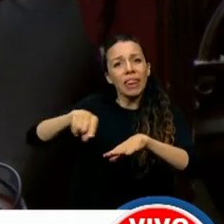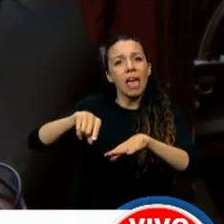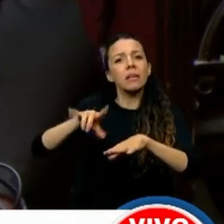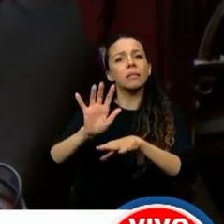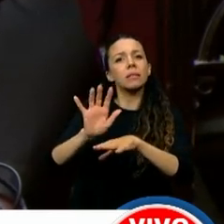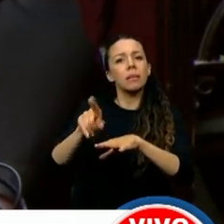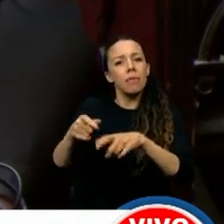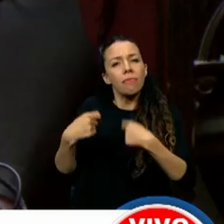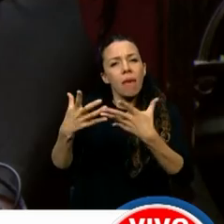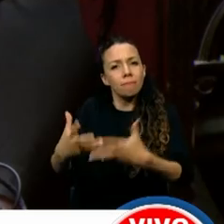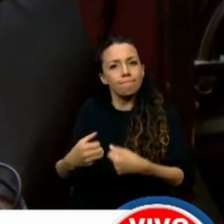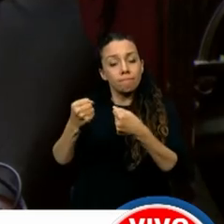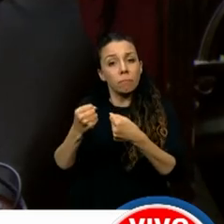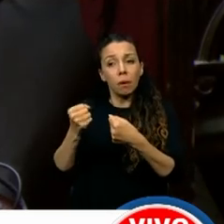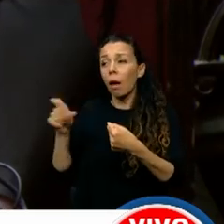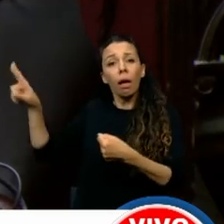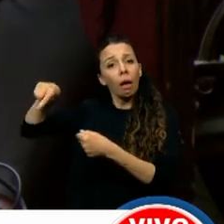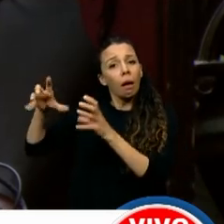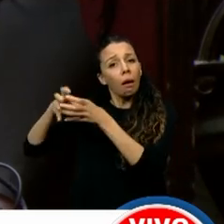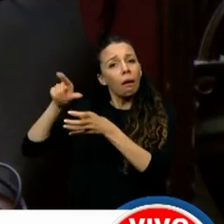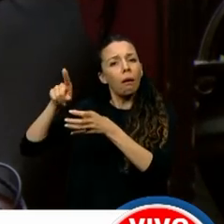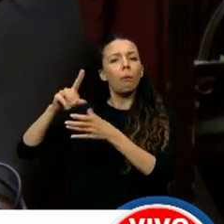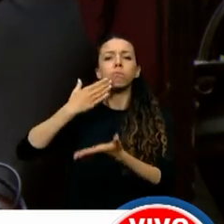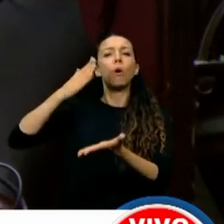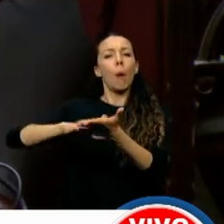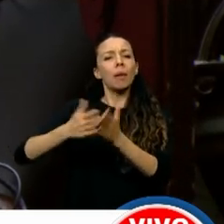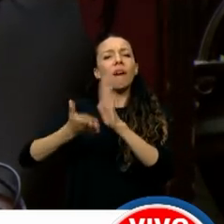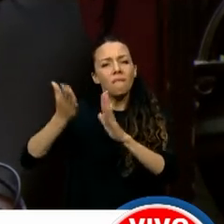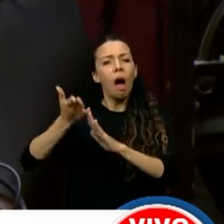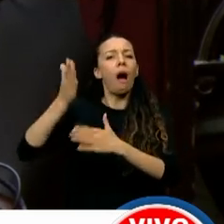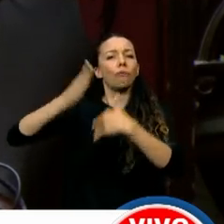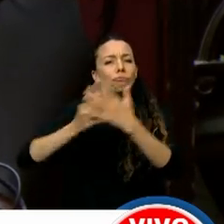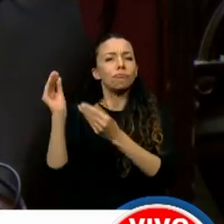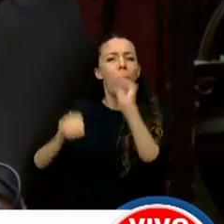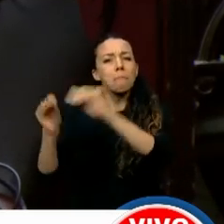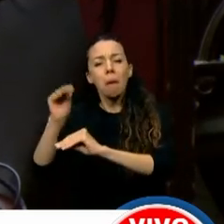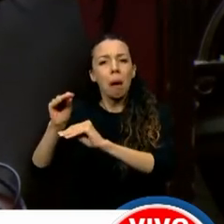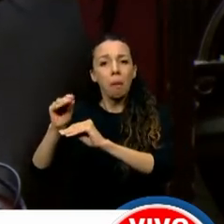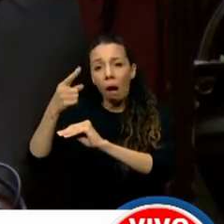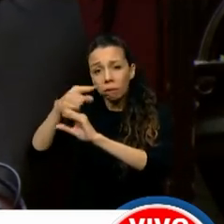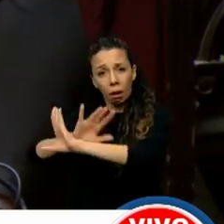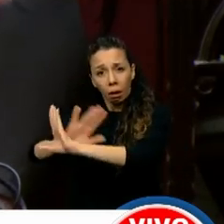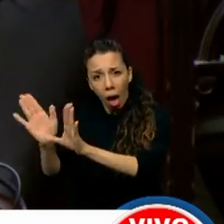que prometieron y que no hicieron y que ahora están licitados y construyéndose mire